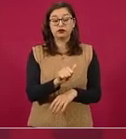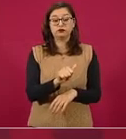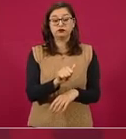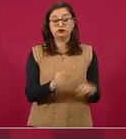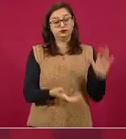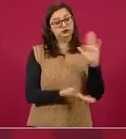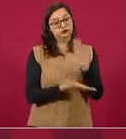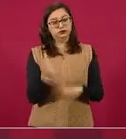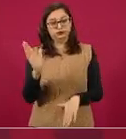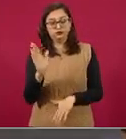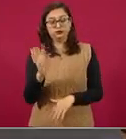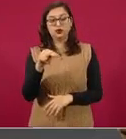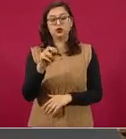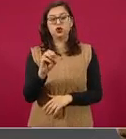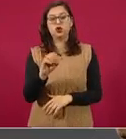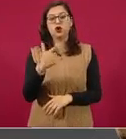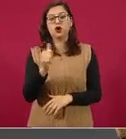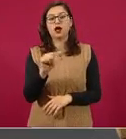a Nogales,